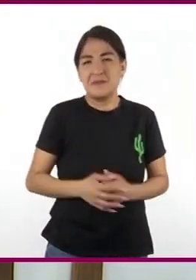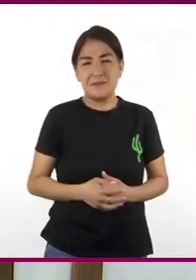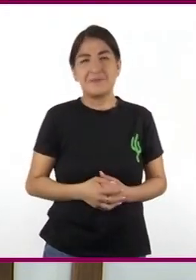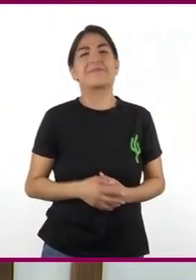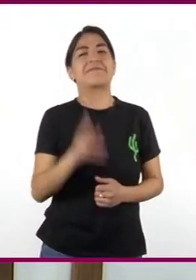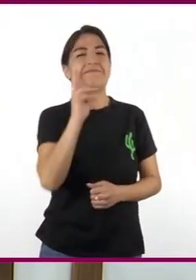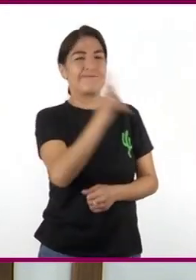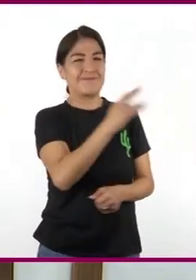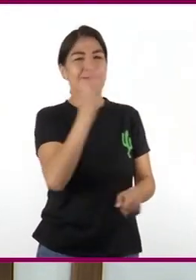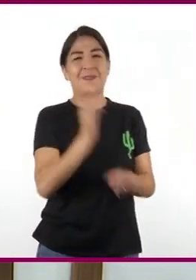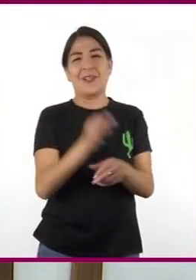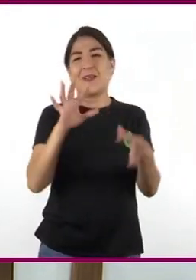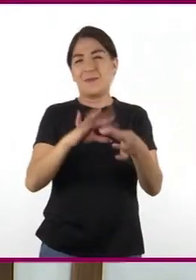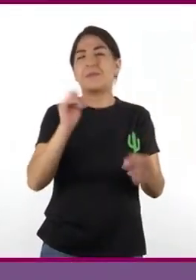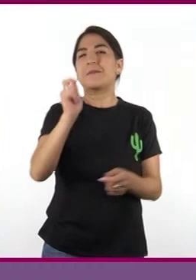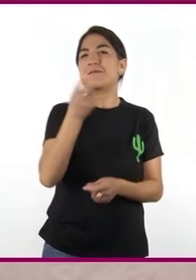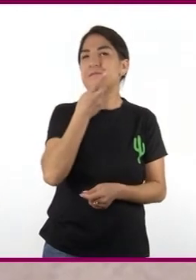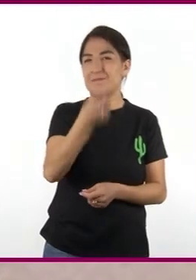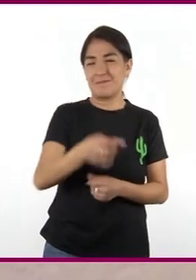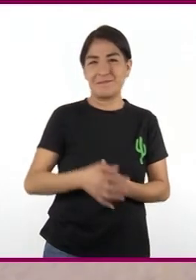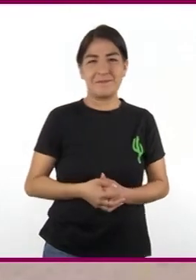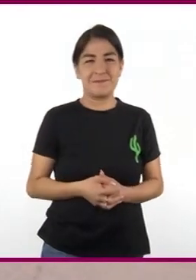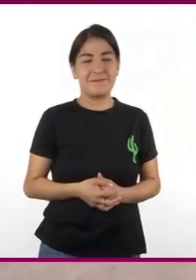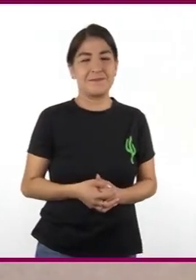el comentario del doctor Tadeo.